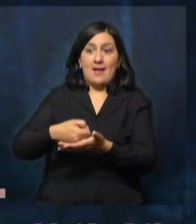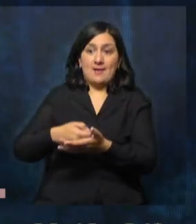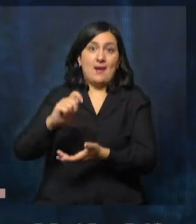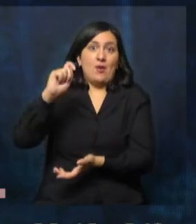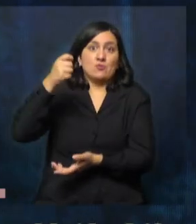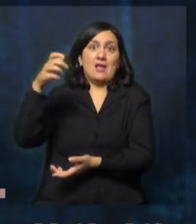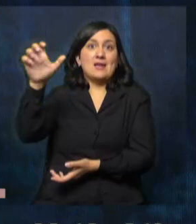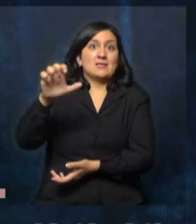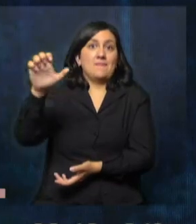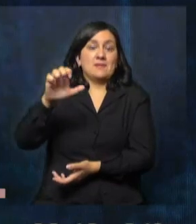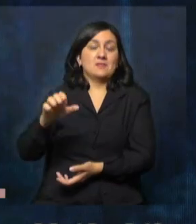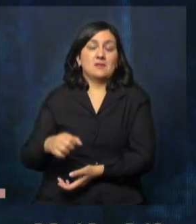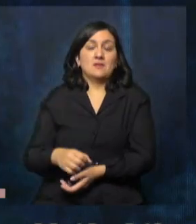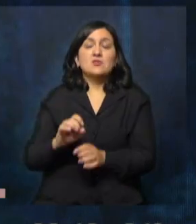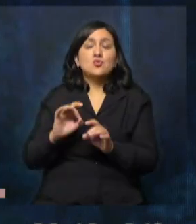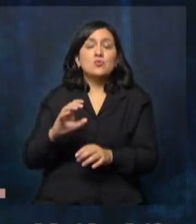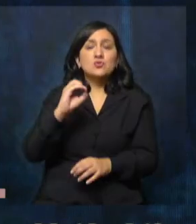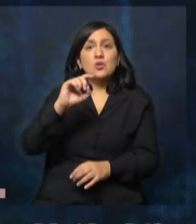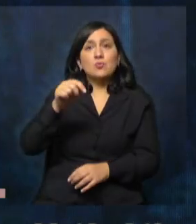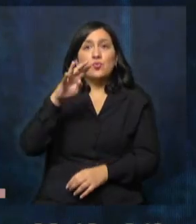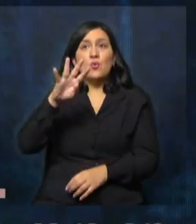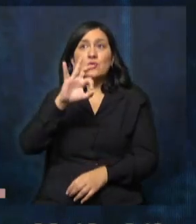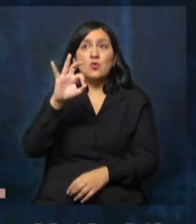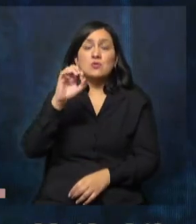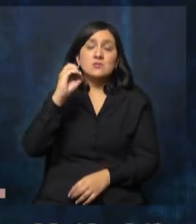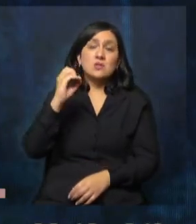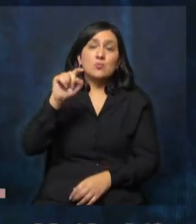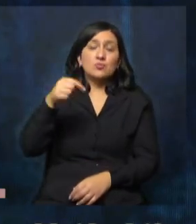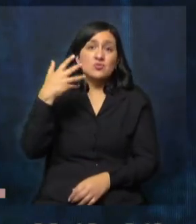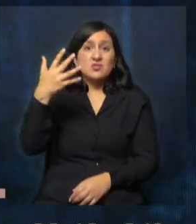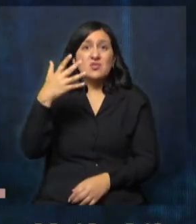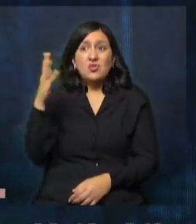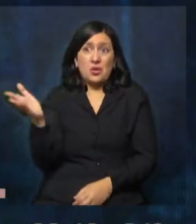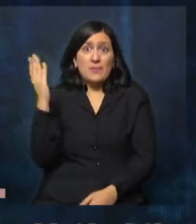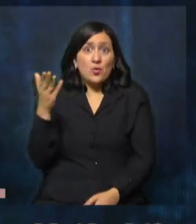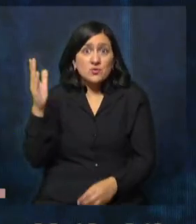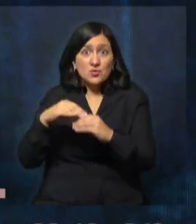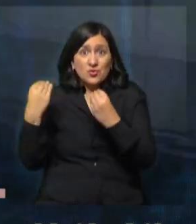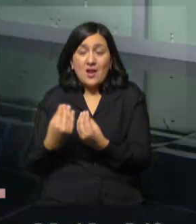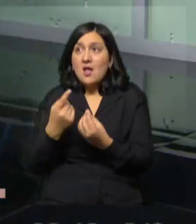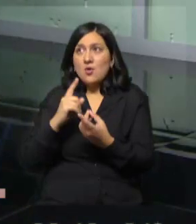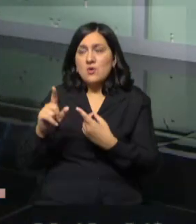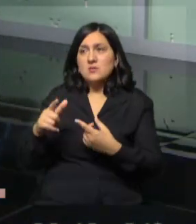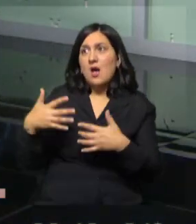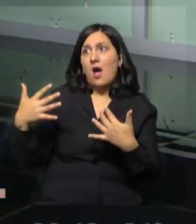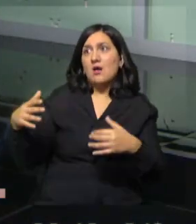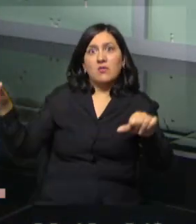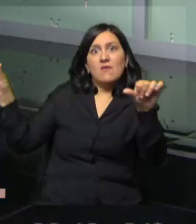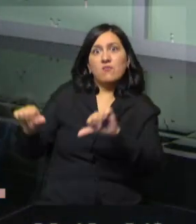un 0,4, un 0,5% de su valor bruto de producción. O sea que no es que acá se van a